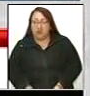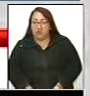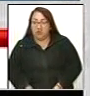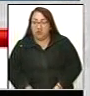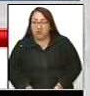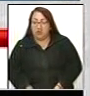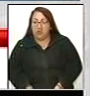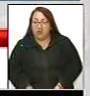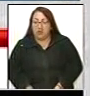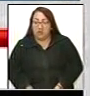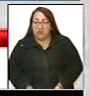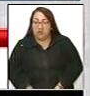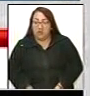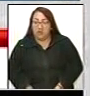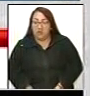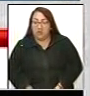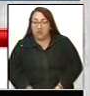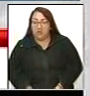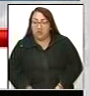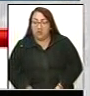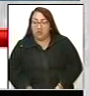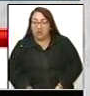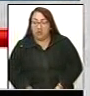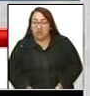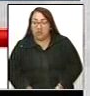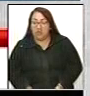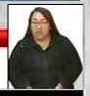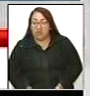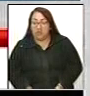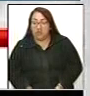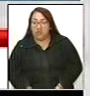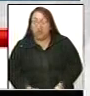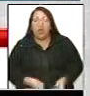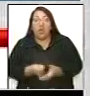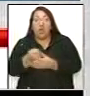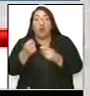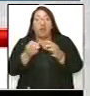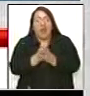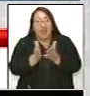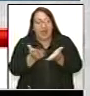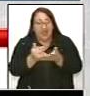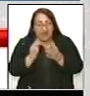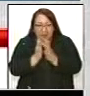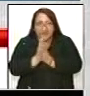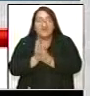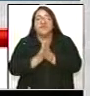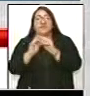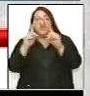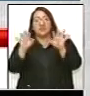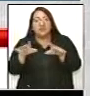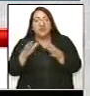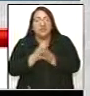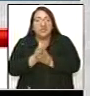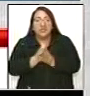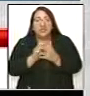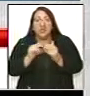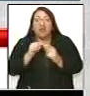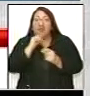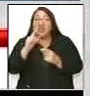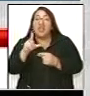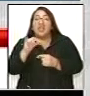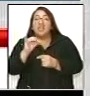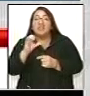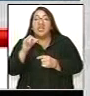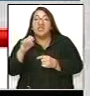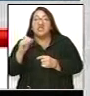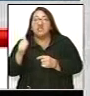los materiales, se compran sí los libros, pero la licencia fenece. Y estos libros no sirven, presidenta, si es que no es con el